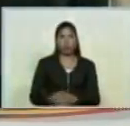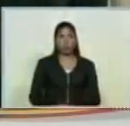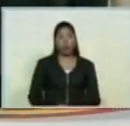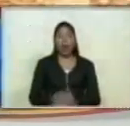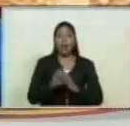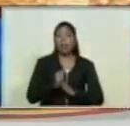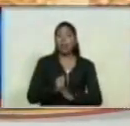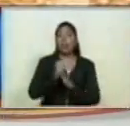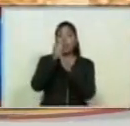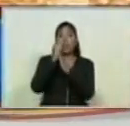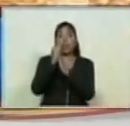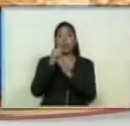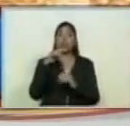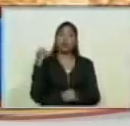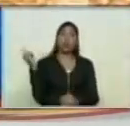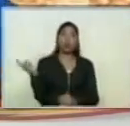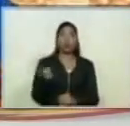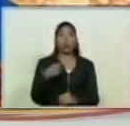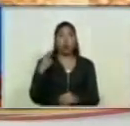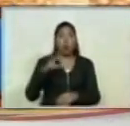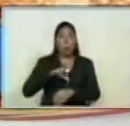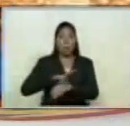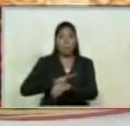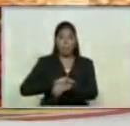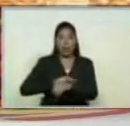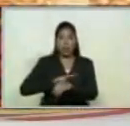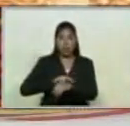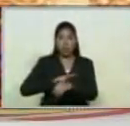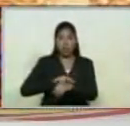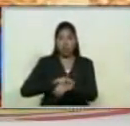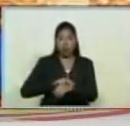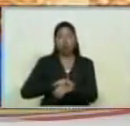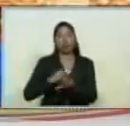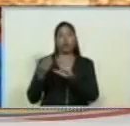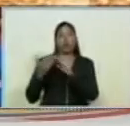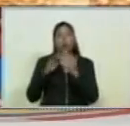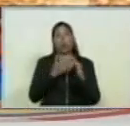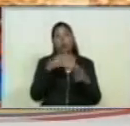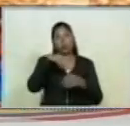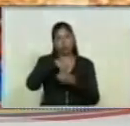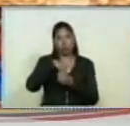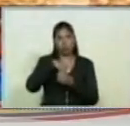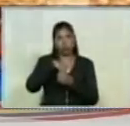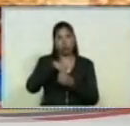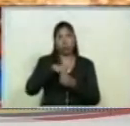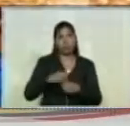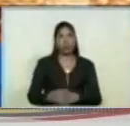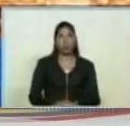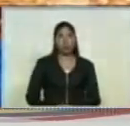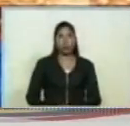todos los médicos comunitarios integrales del país, todos y todas.